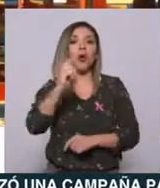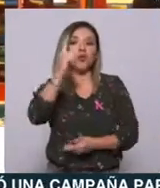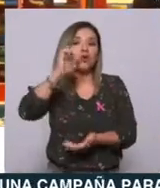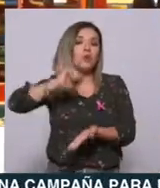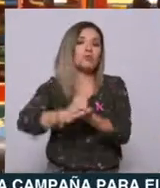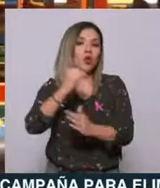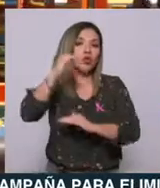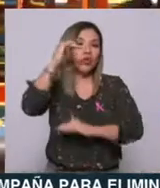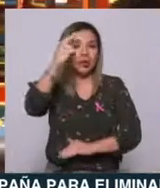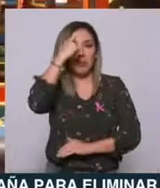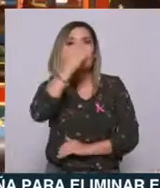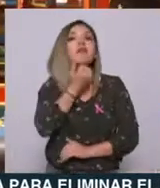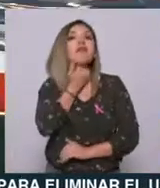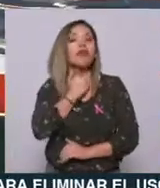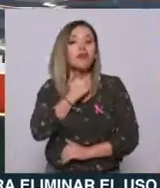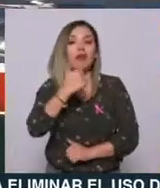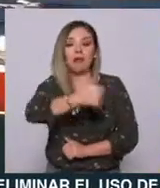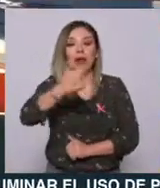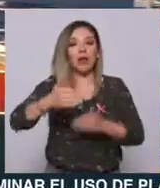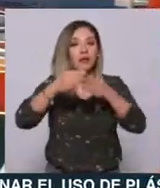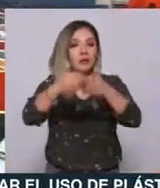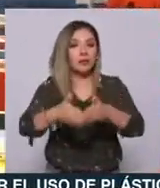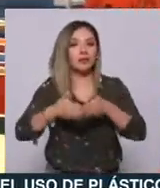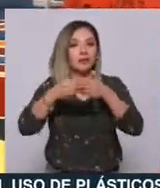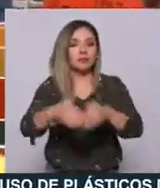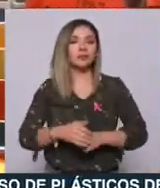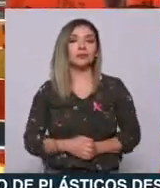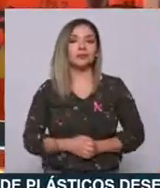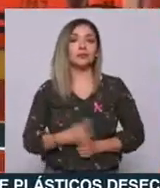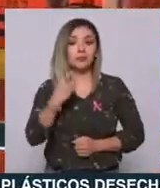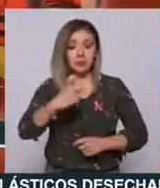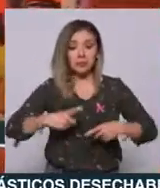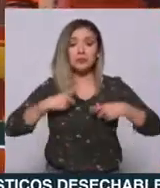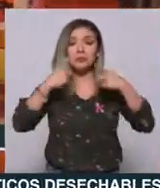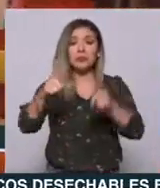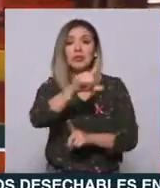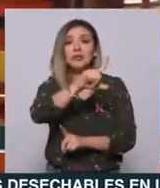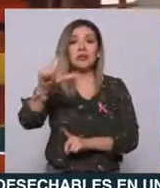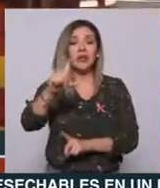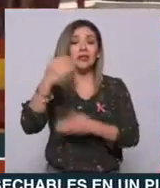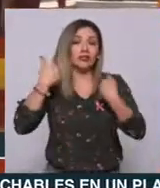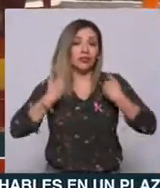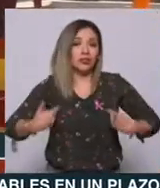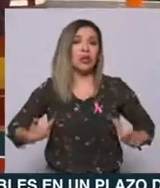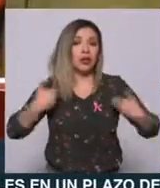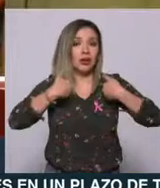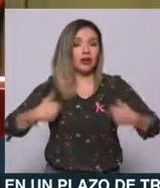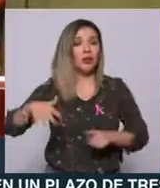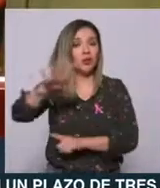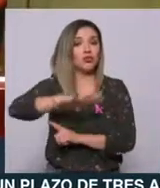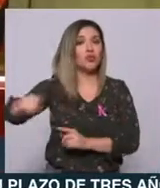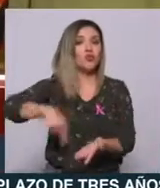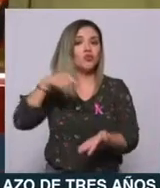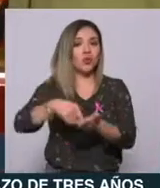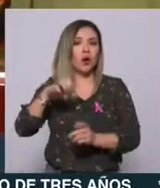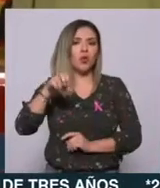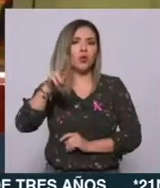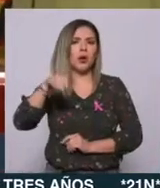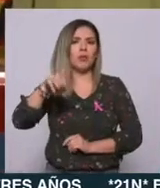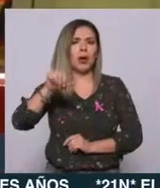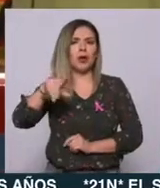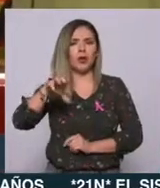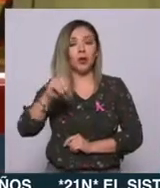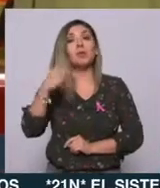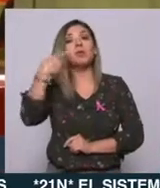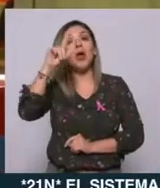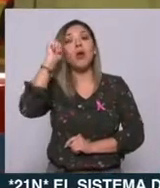alcohol por trajinera. La alcaldía hizo entrega de 700 chalecos en el embarcadero de Cuemanco. Sin embargo, se espera se